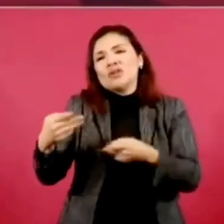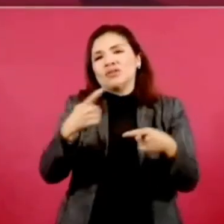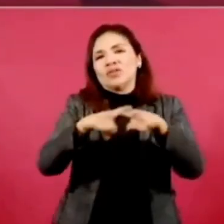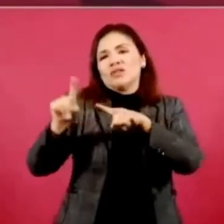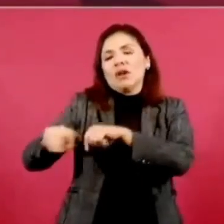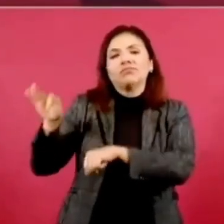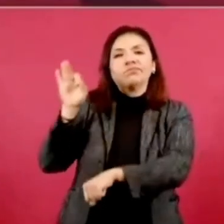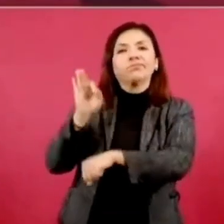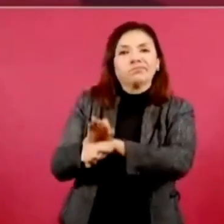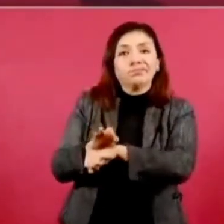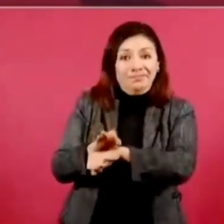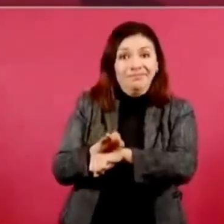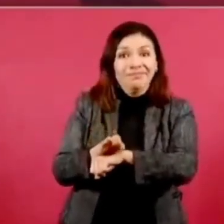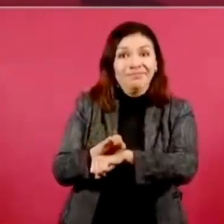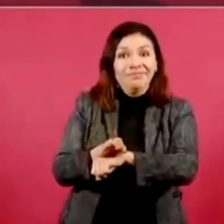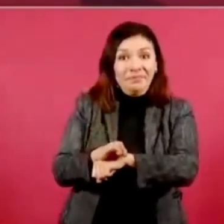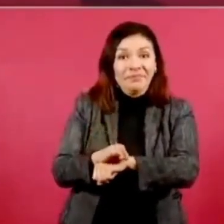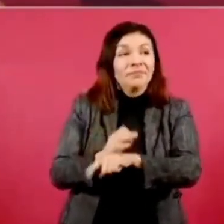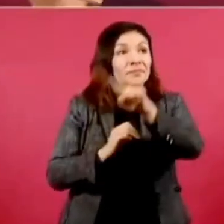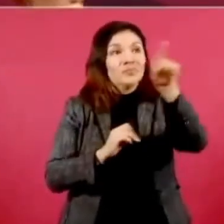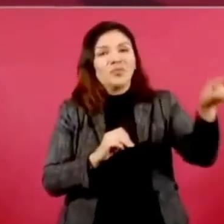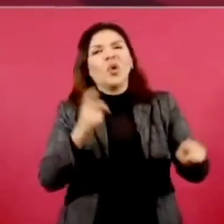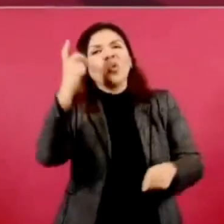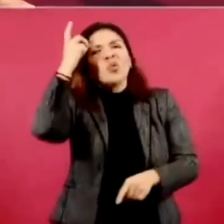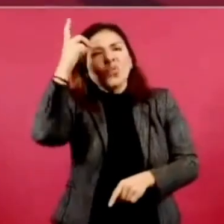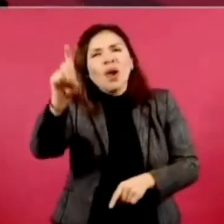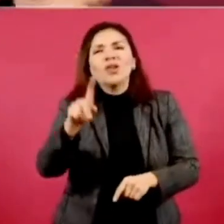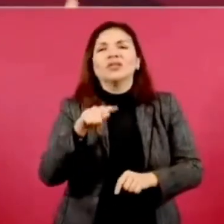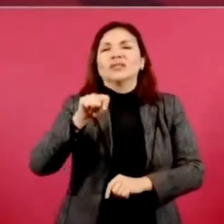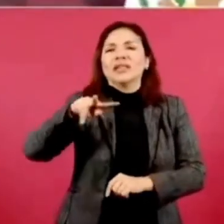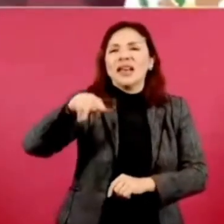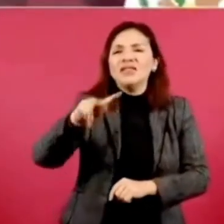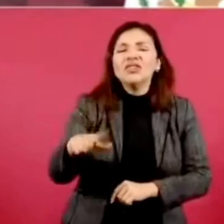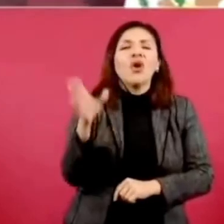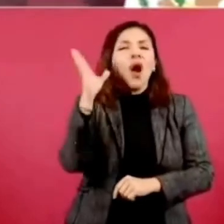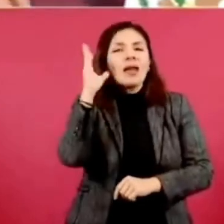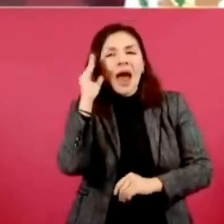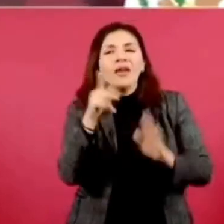O sea, los dueños de los medios pagan todo eso a estos